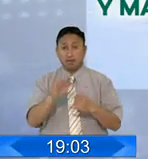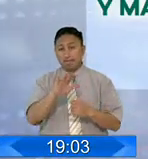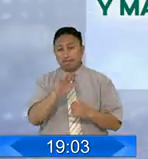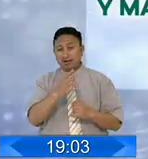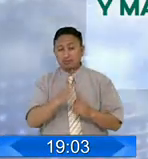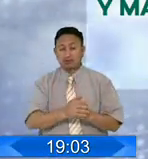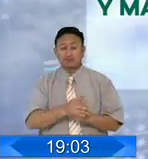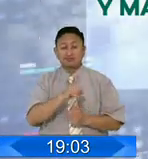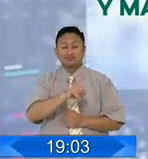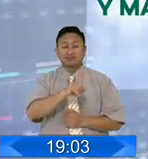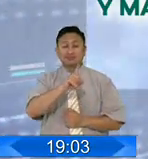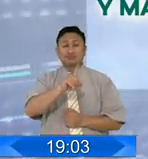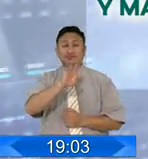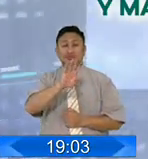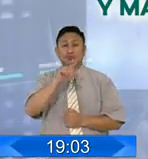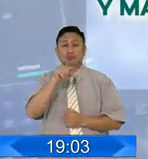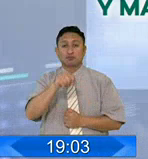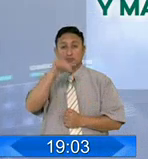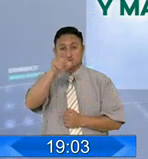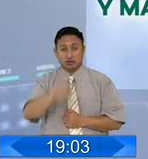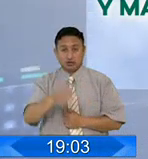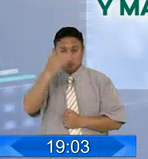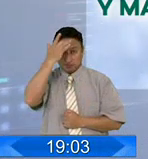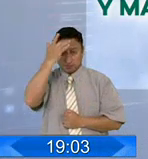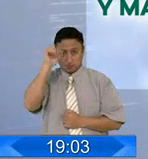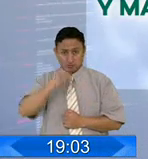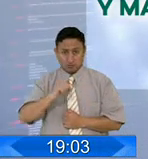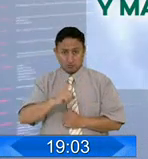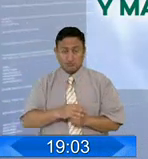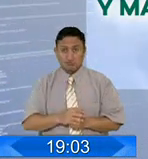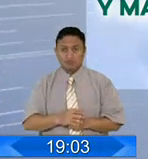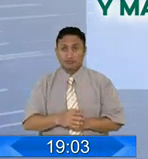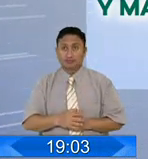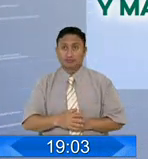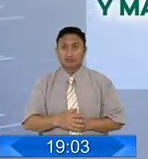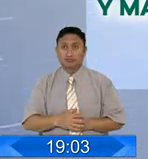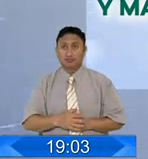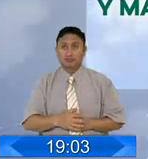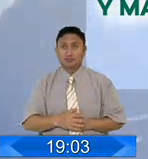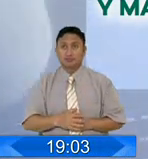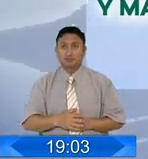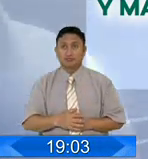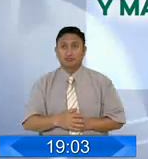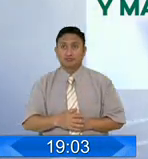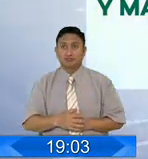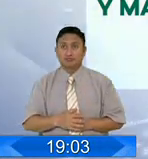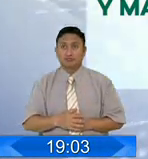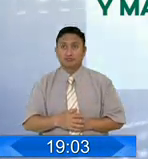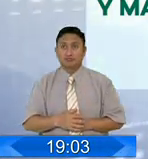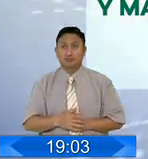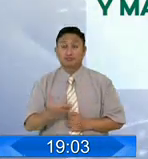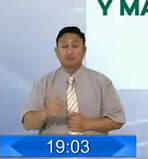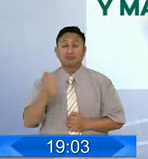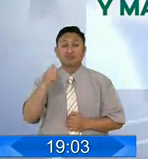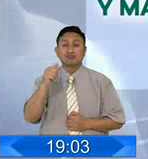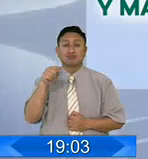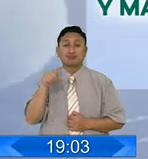de 114.000 casos confirmados de COVID-19 y más de 10.000